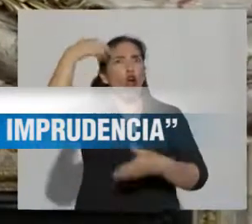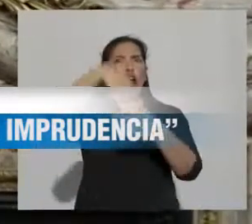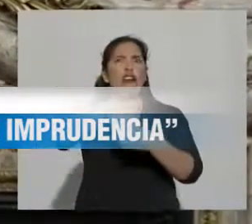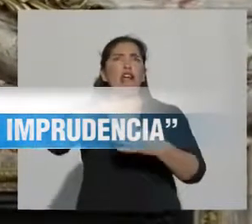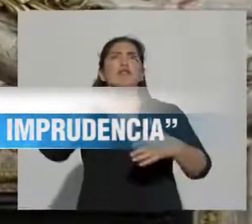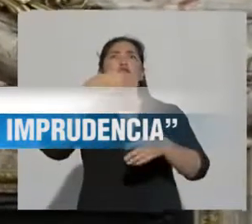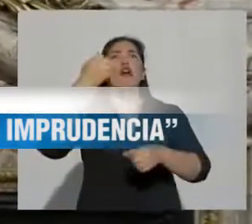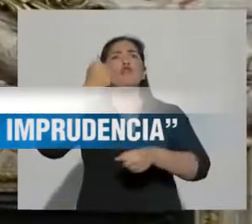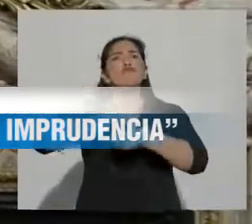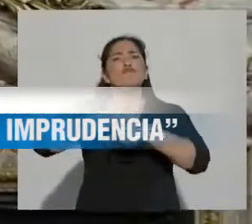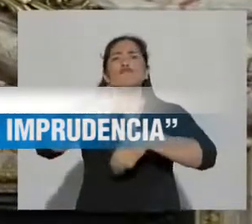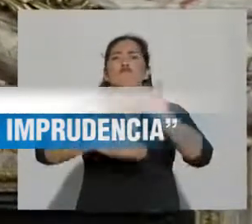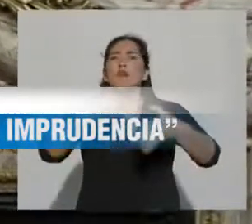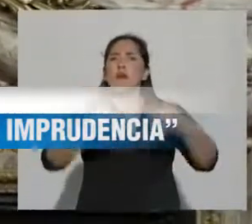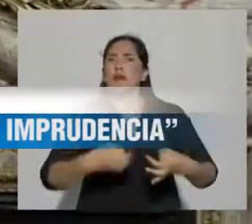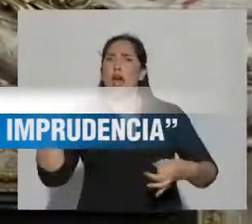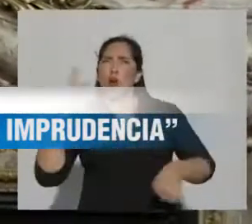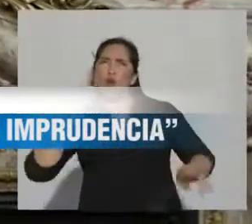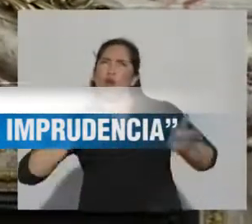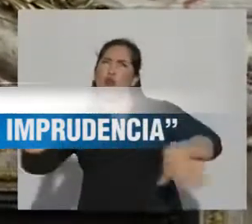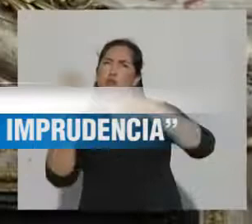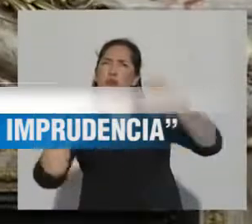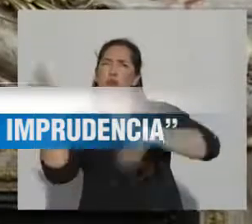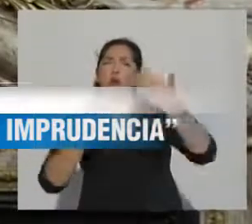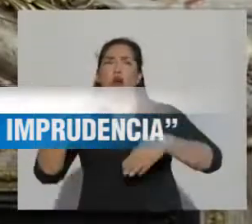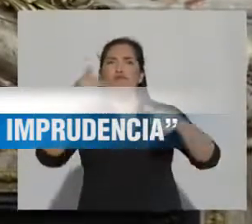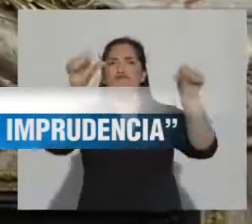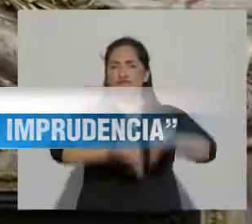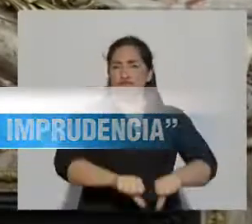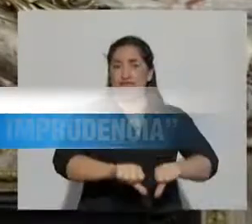y una falta de estrategia de su parte de hacer rodar una posible candidatura.